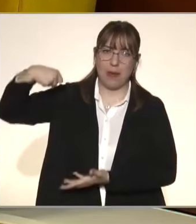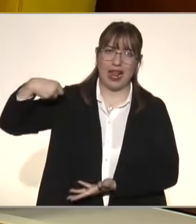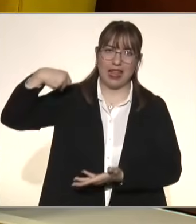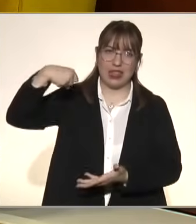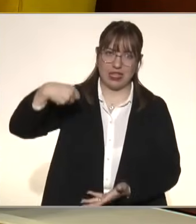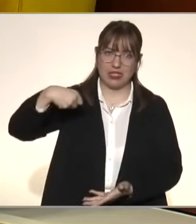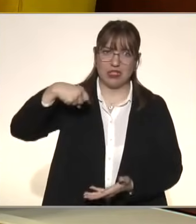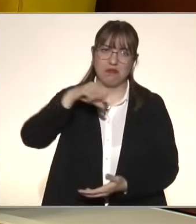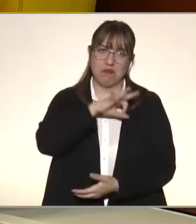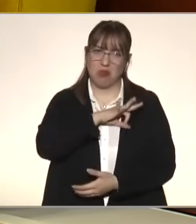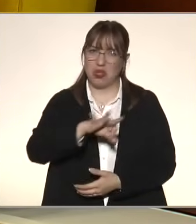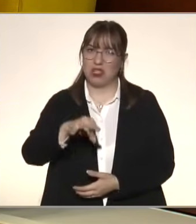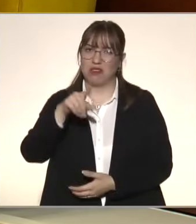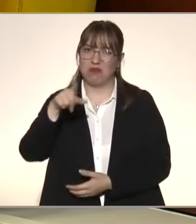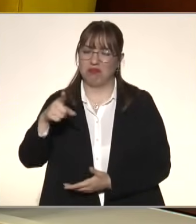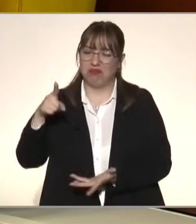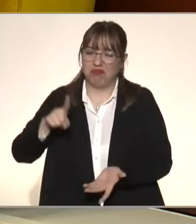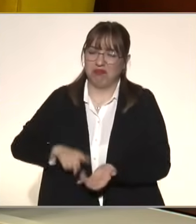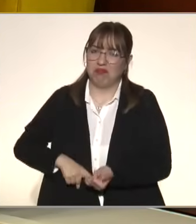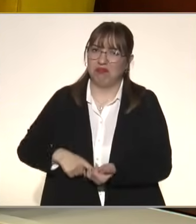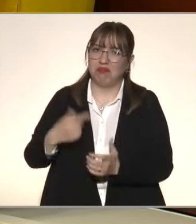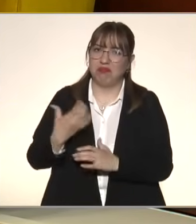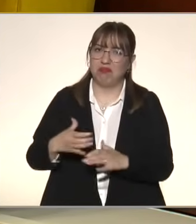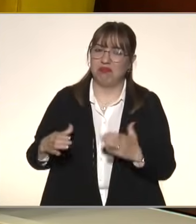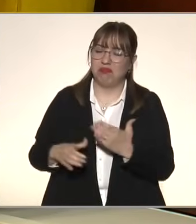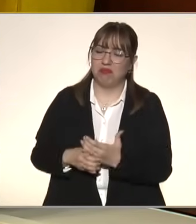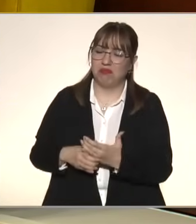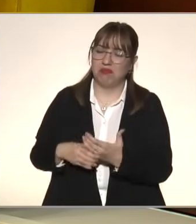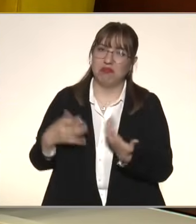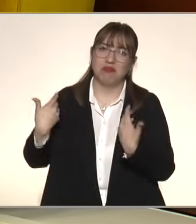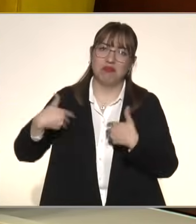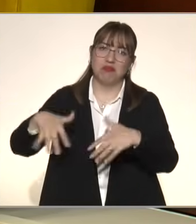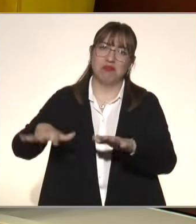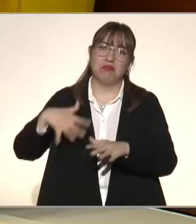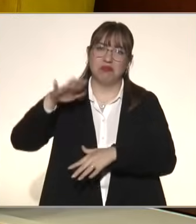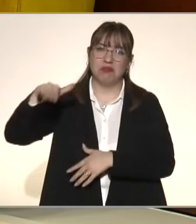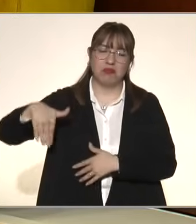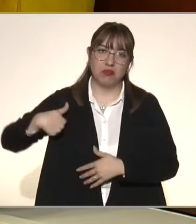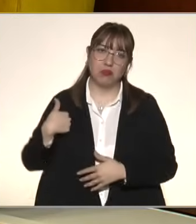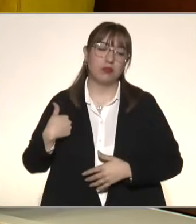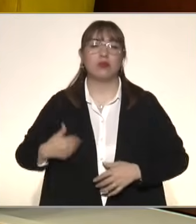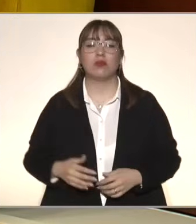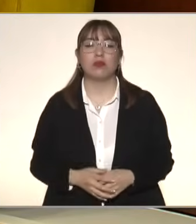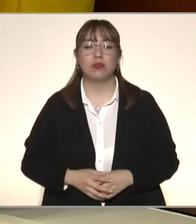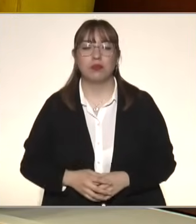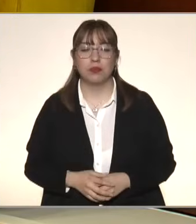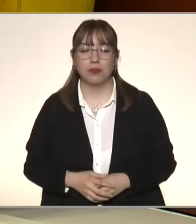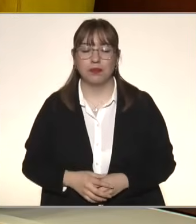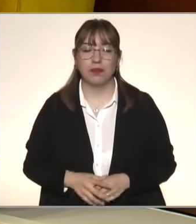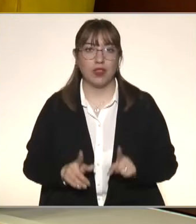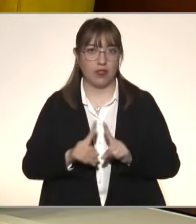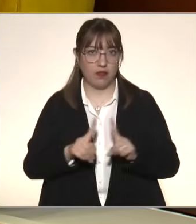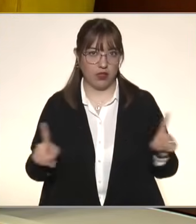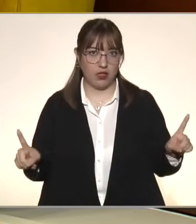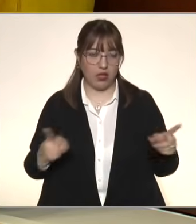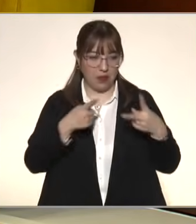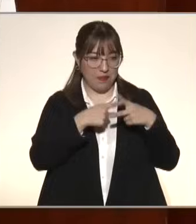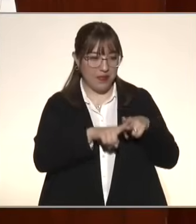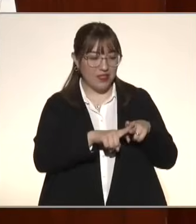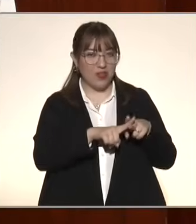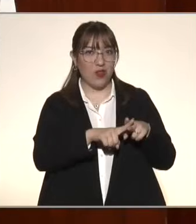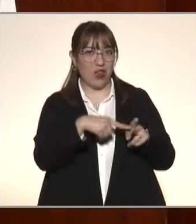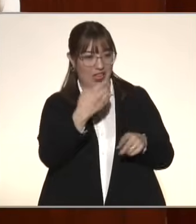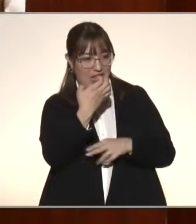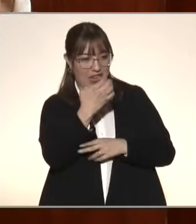esperanza. Es iniciar un año con una esperanza de. Es muy diferente iniciar un año con una esperanza a